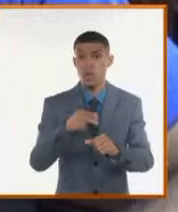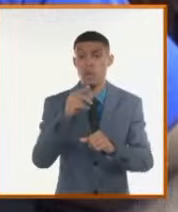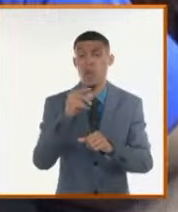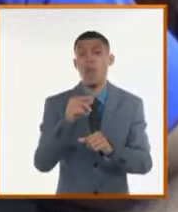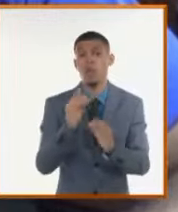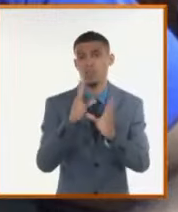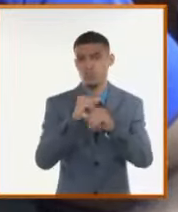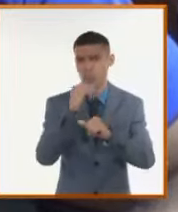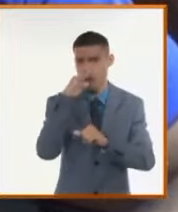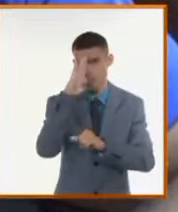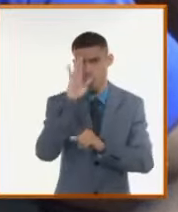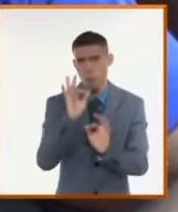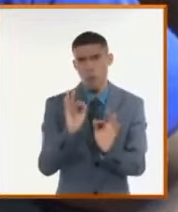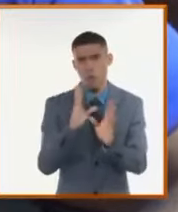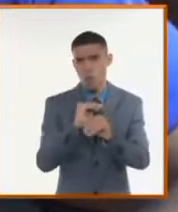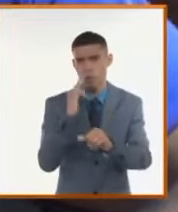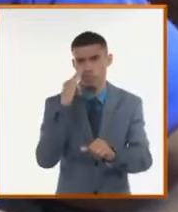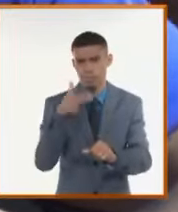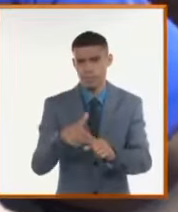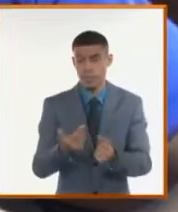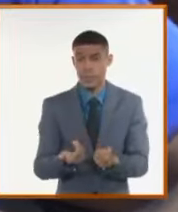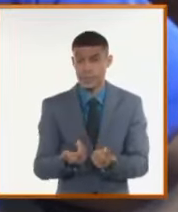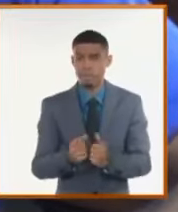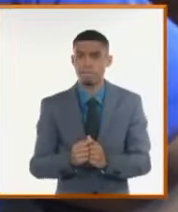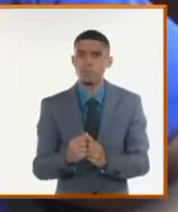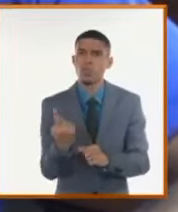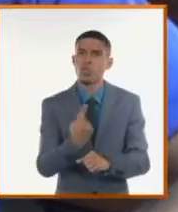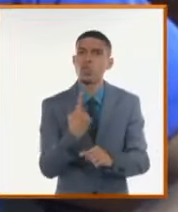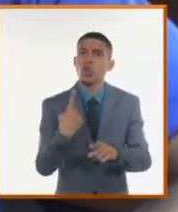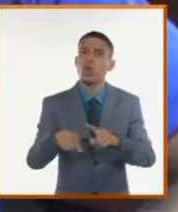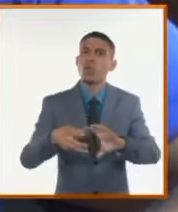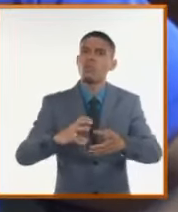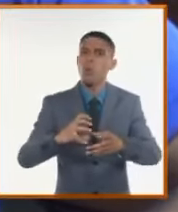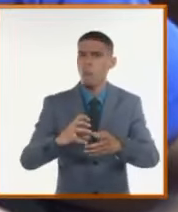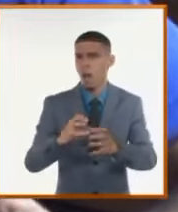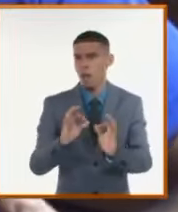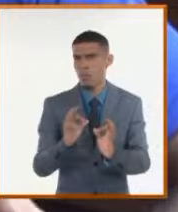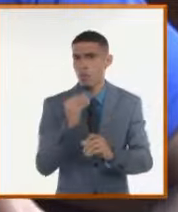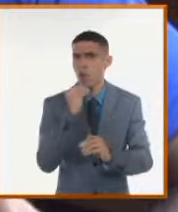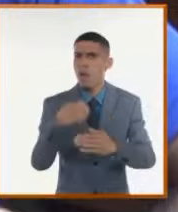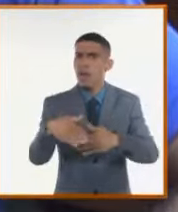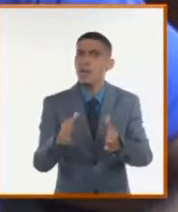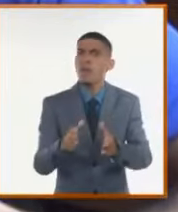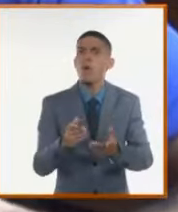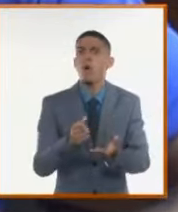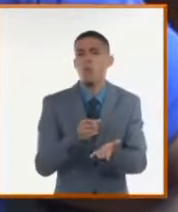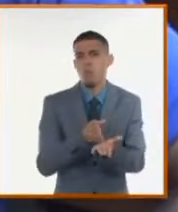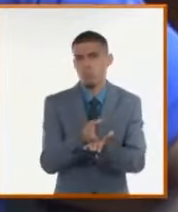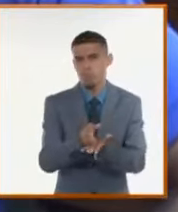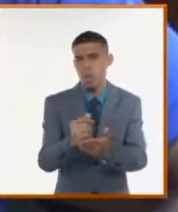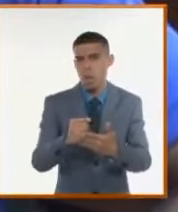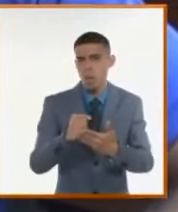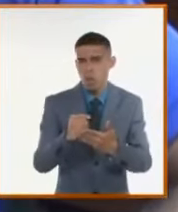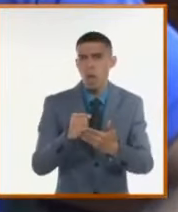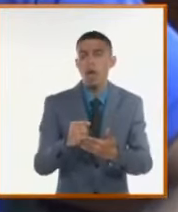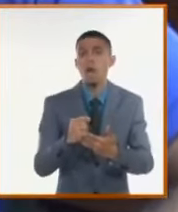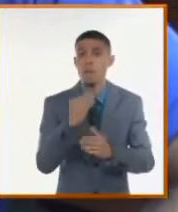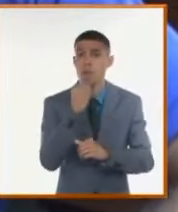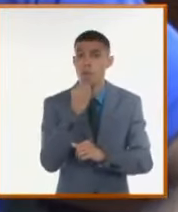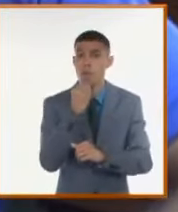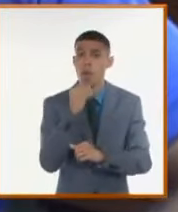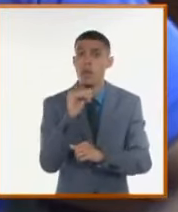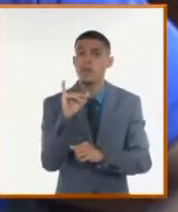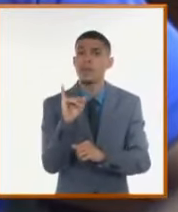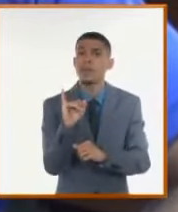No no tiene Entonces qué hemos hecho pues nos hemos movido hacia otras líneas de equipo que nos han permitido seguir trabajando con lograr buenos